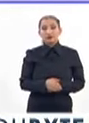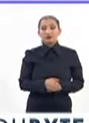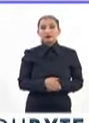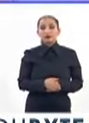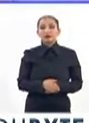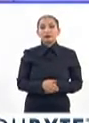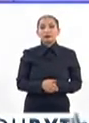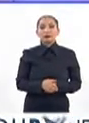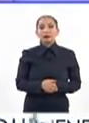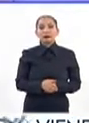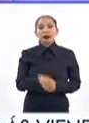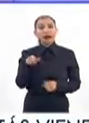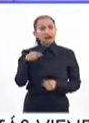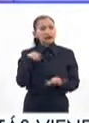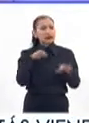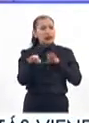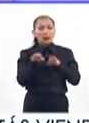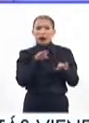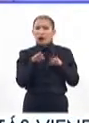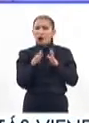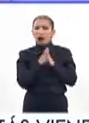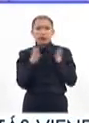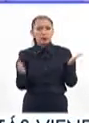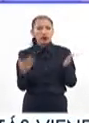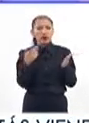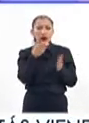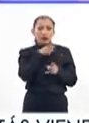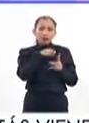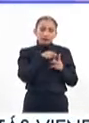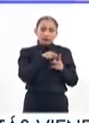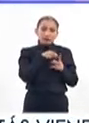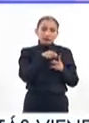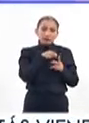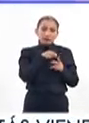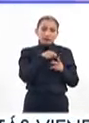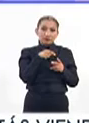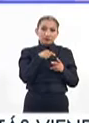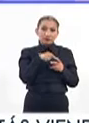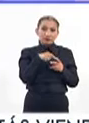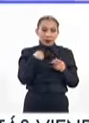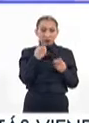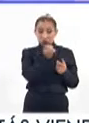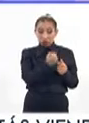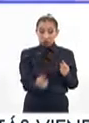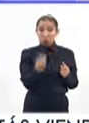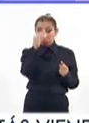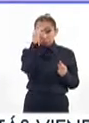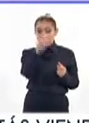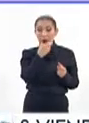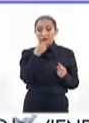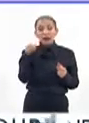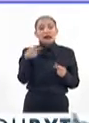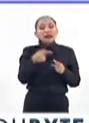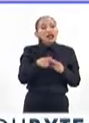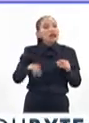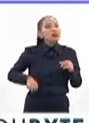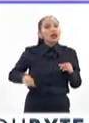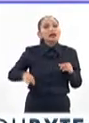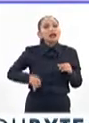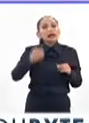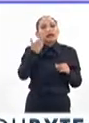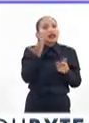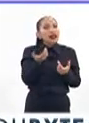Casas, todo esto. No deja de ser un trabajo que parte de por supuesto, el talento. Quien estuviera